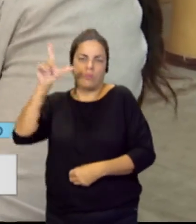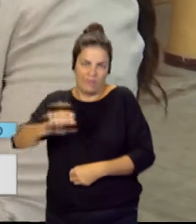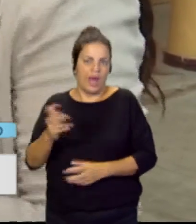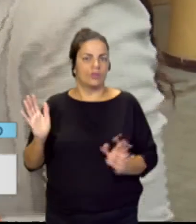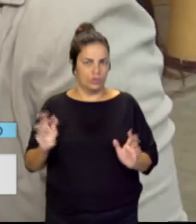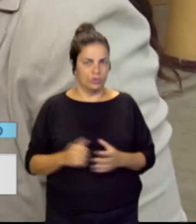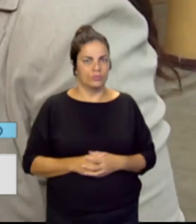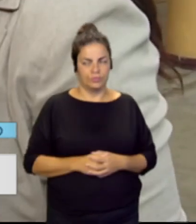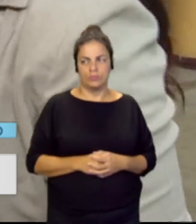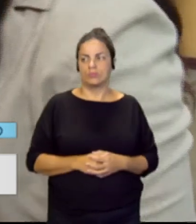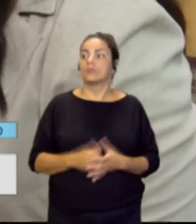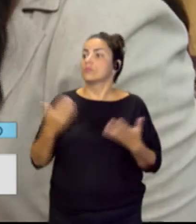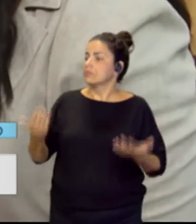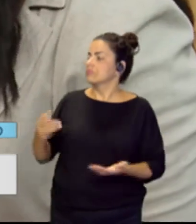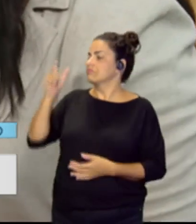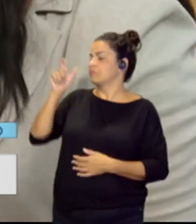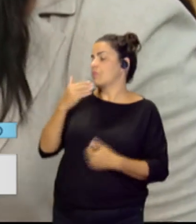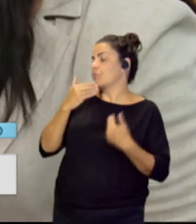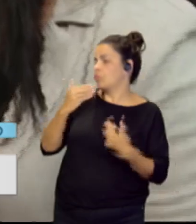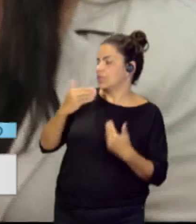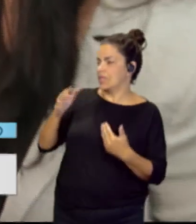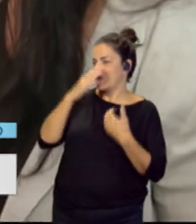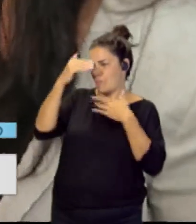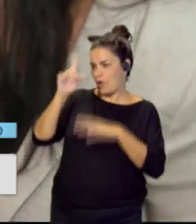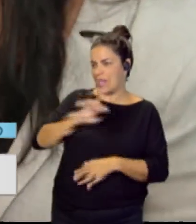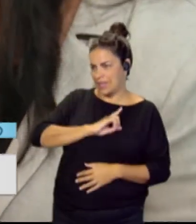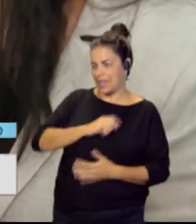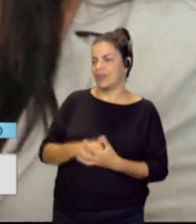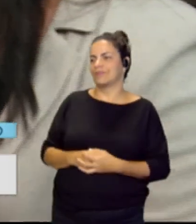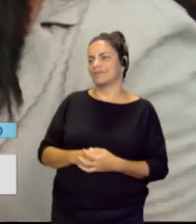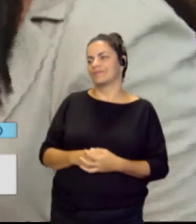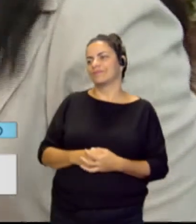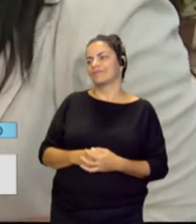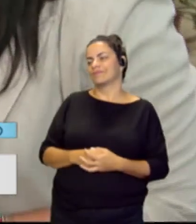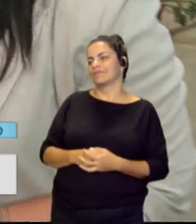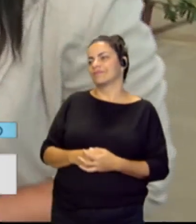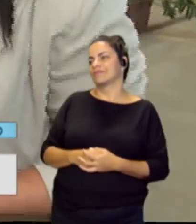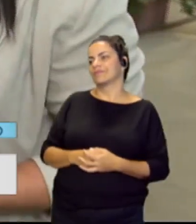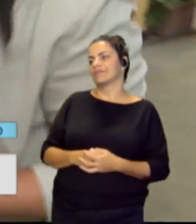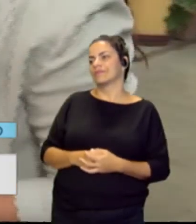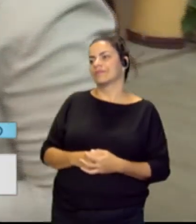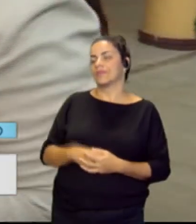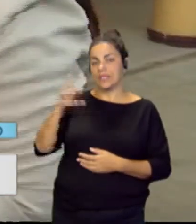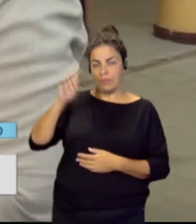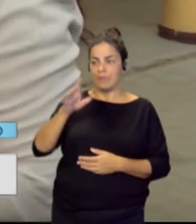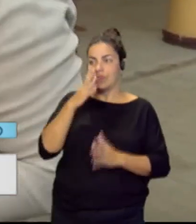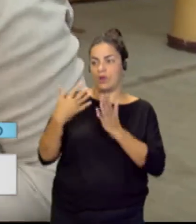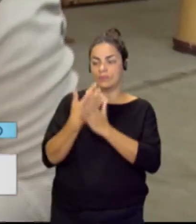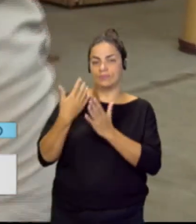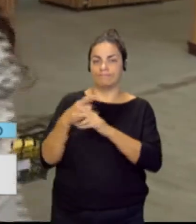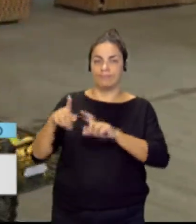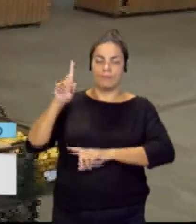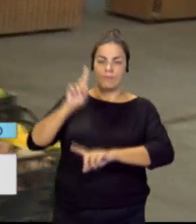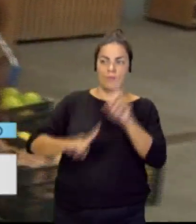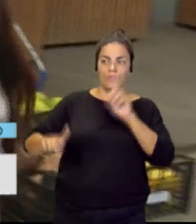pues gumita muchísimas gracias por habernos atendido esta mañana también por por habernos hablado de esa problemática que